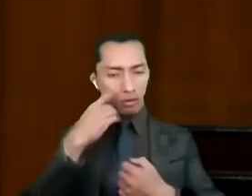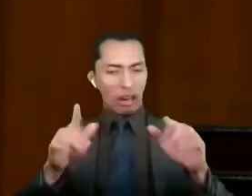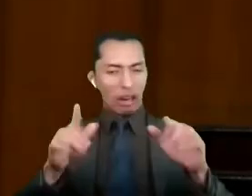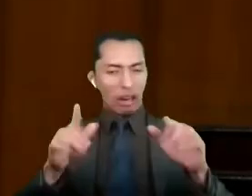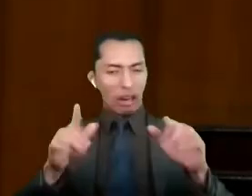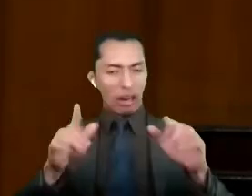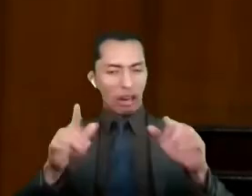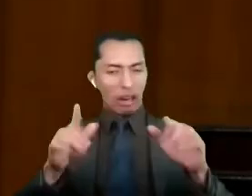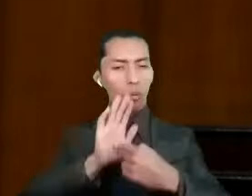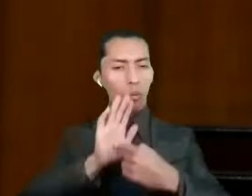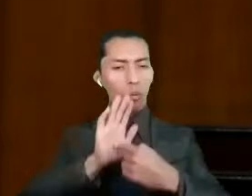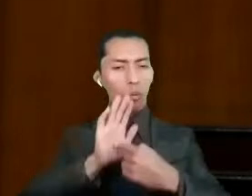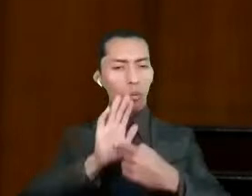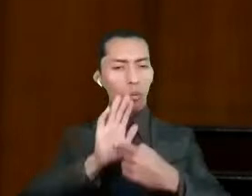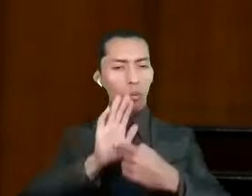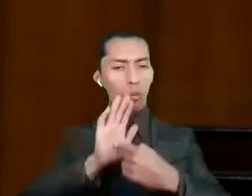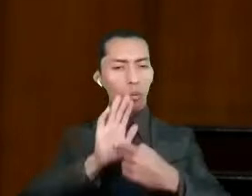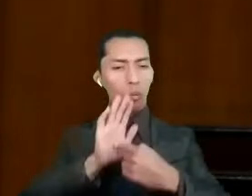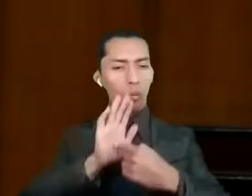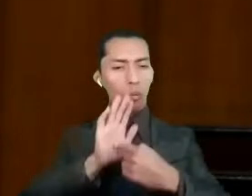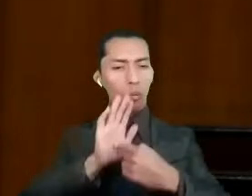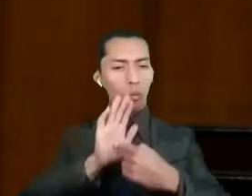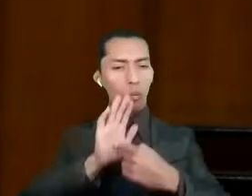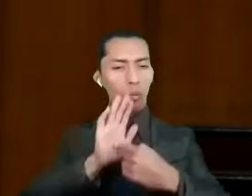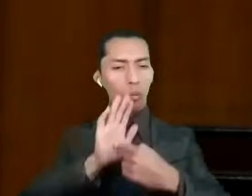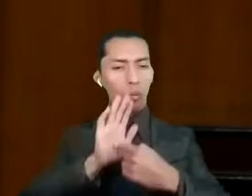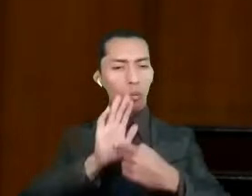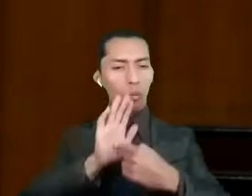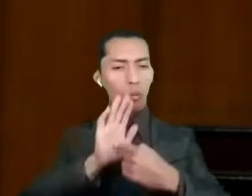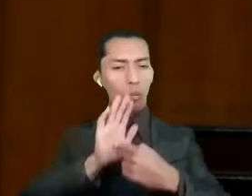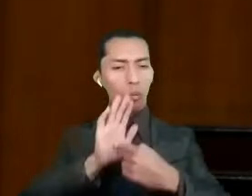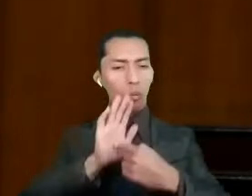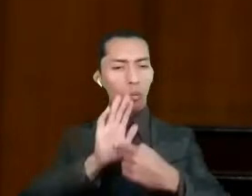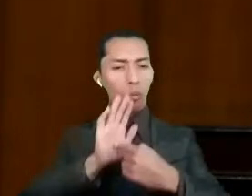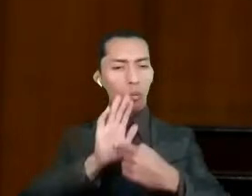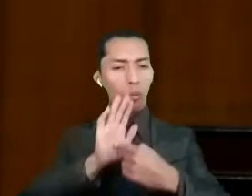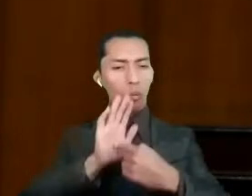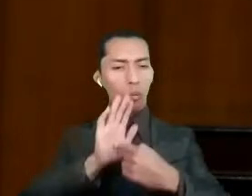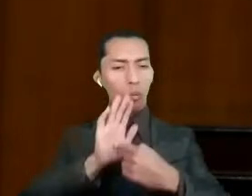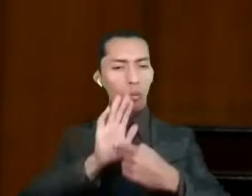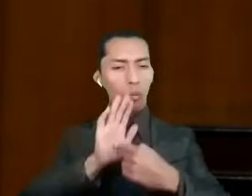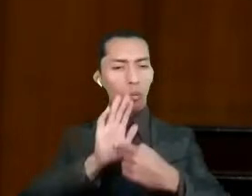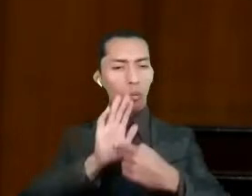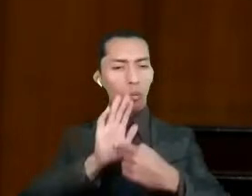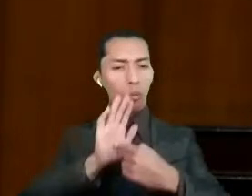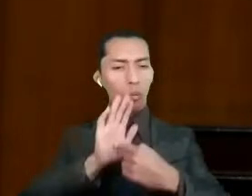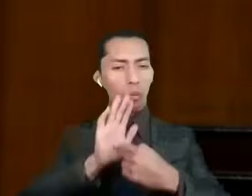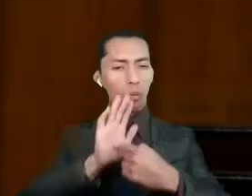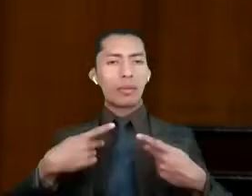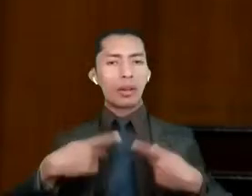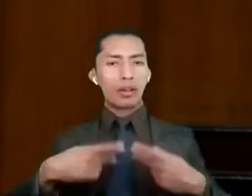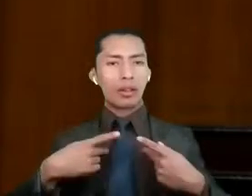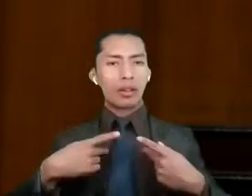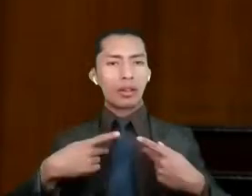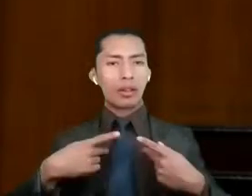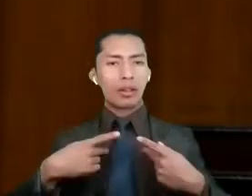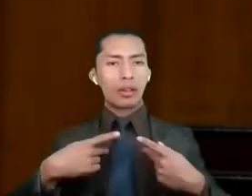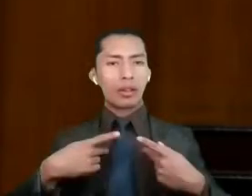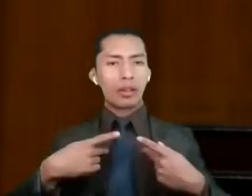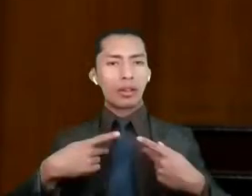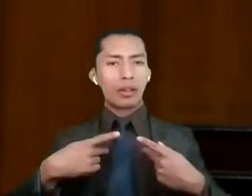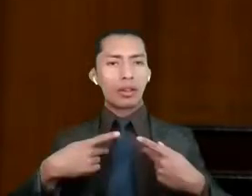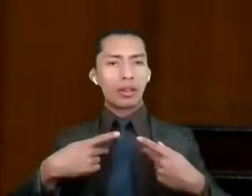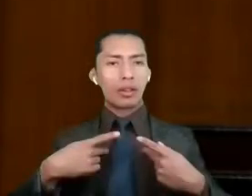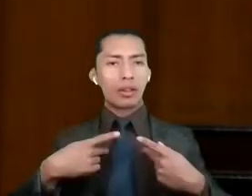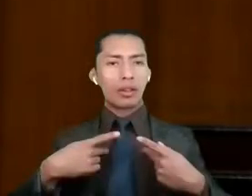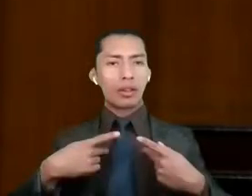por supuesto, permita a la población tener la certeza sobre el estado en el que se encuentra el campo mexiquense. Y